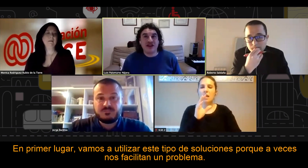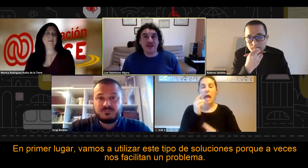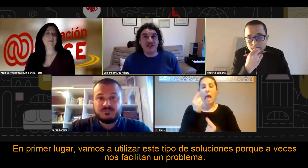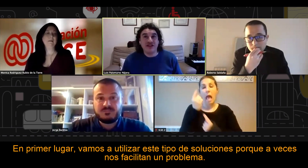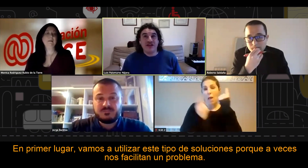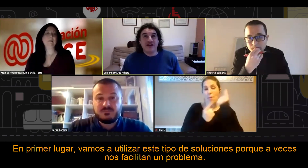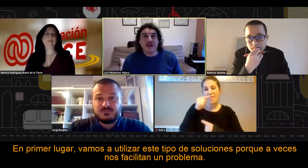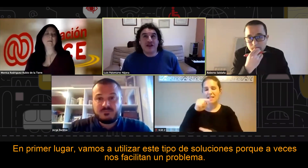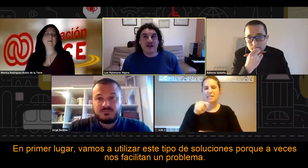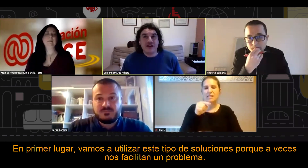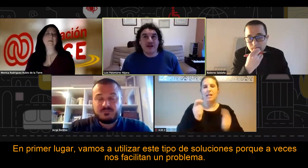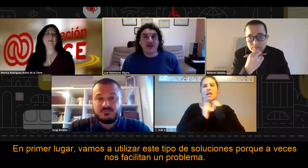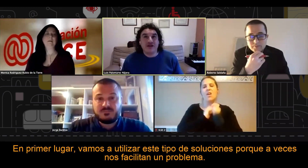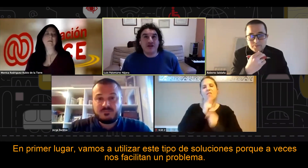facilitan